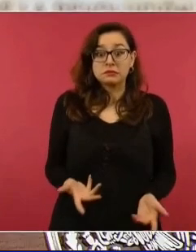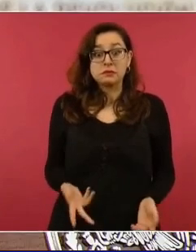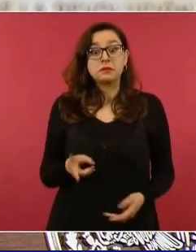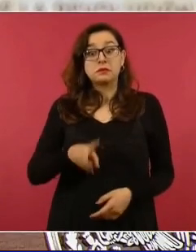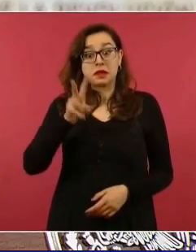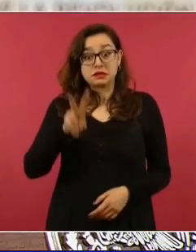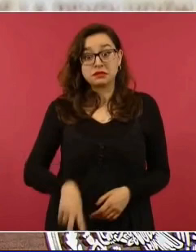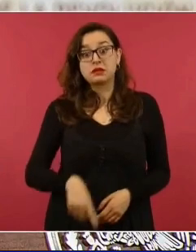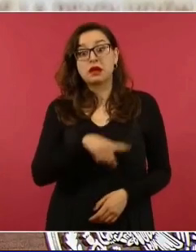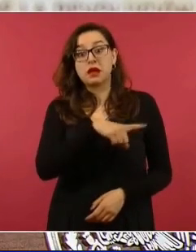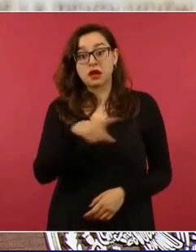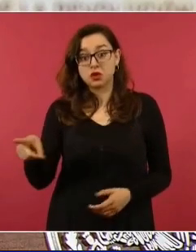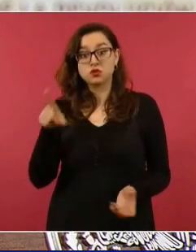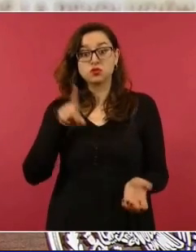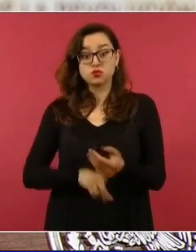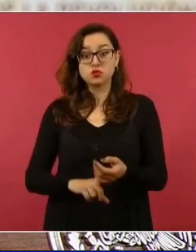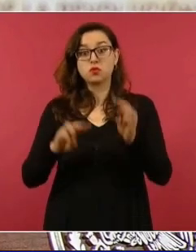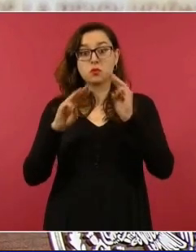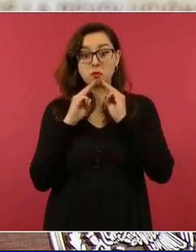Entonces,